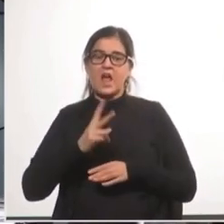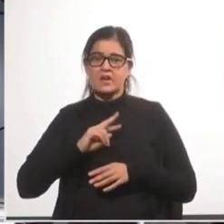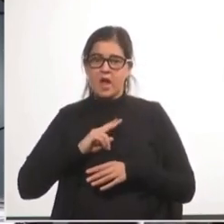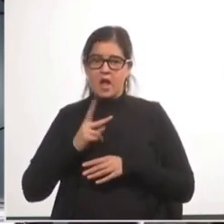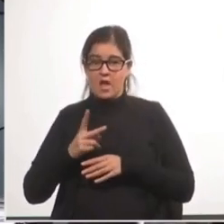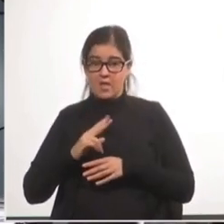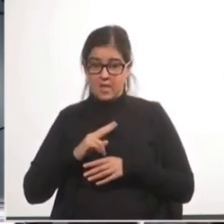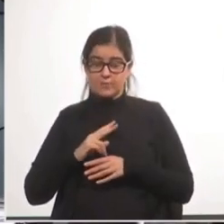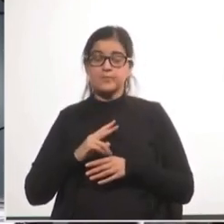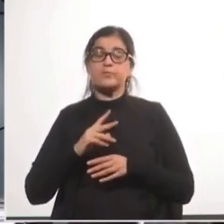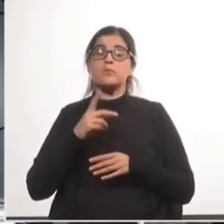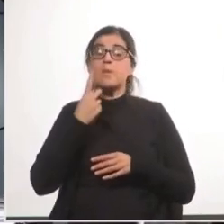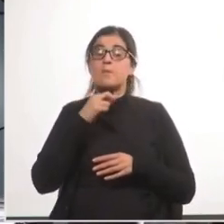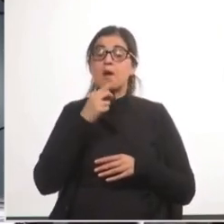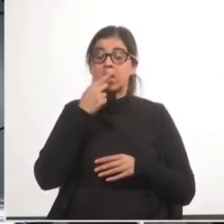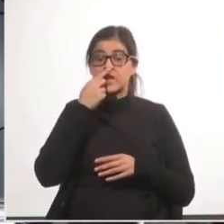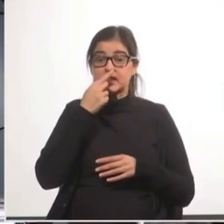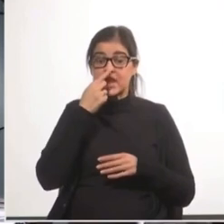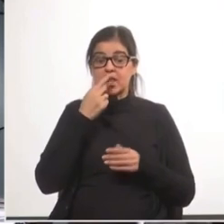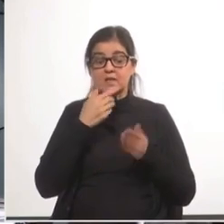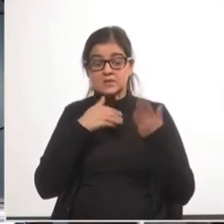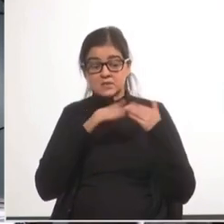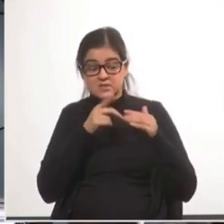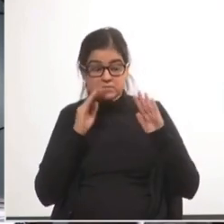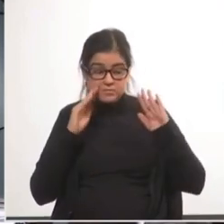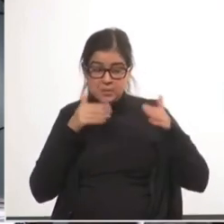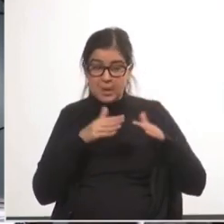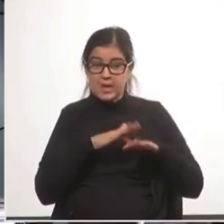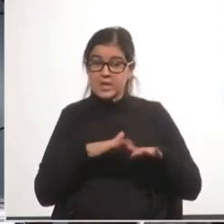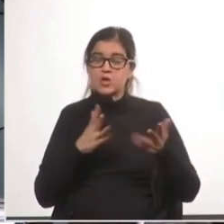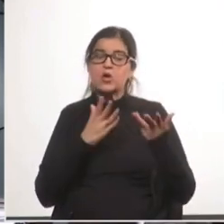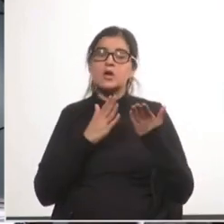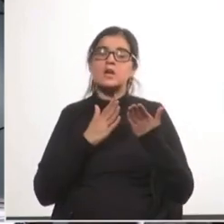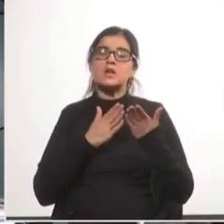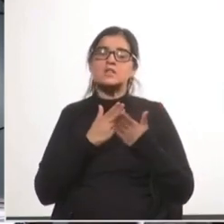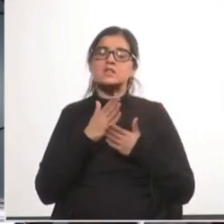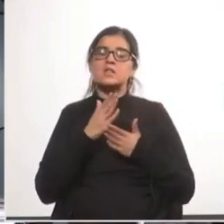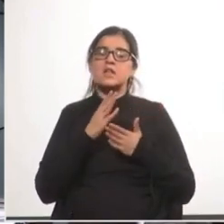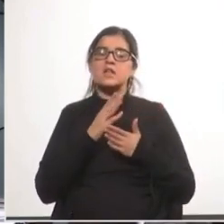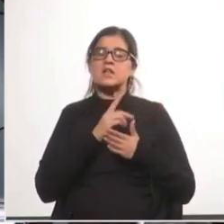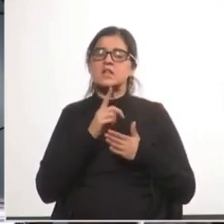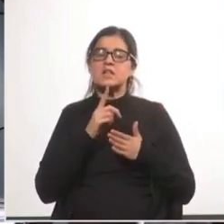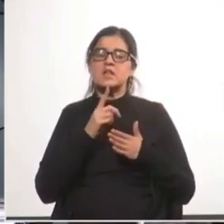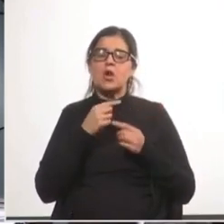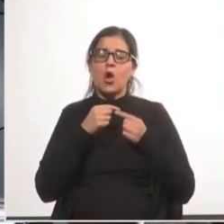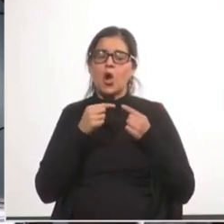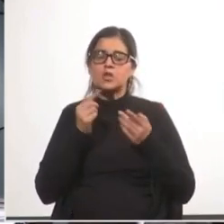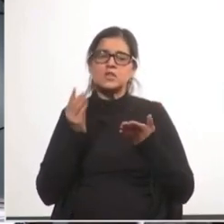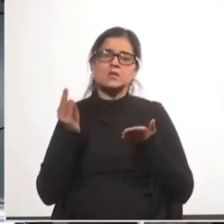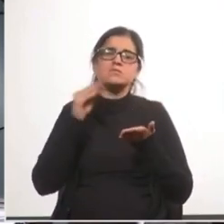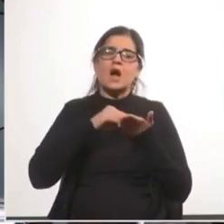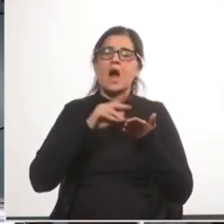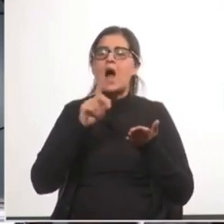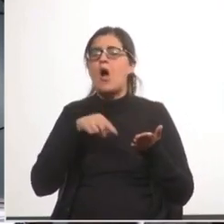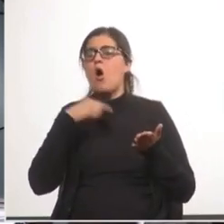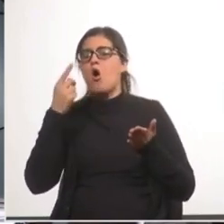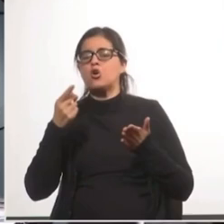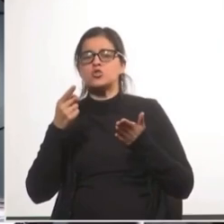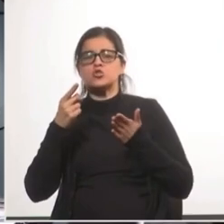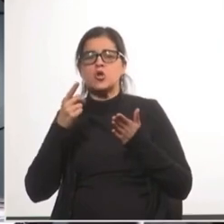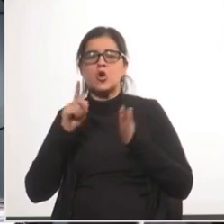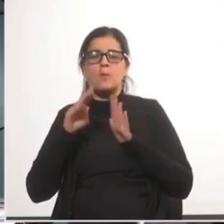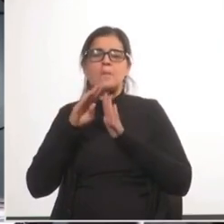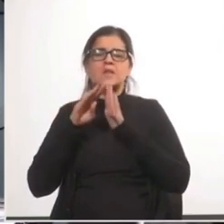embargo, el interés superior del niño debe prevalecer sin ninguna condicionante a otros principios